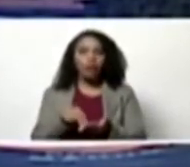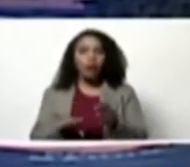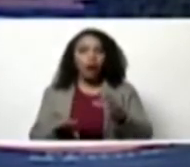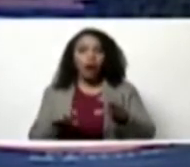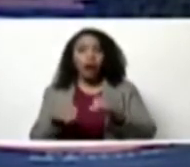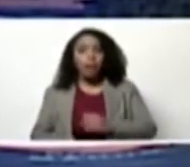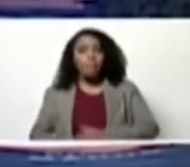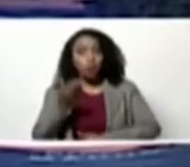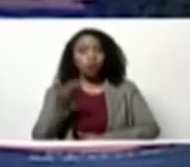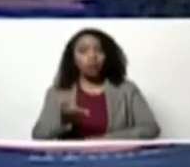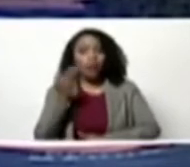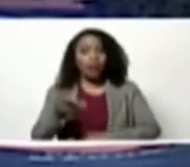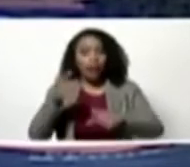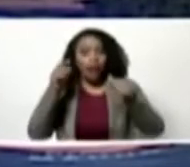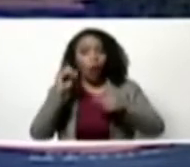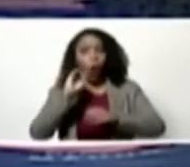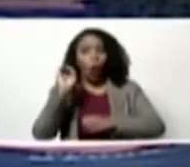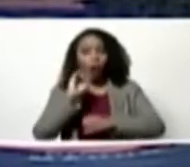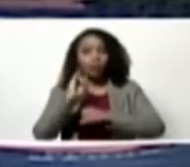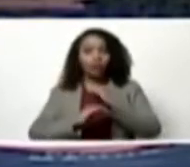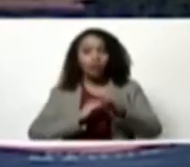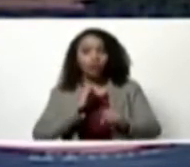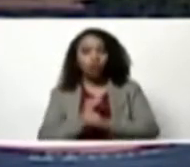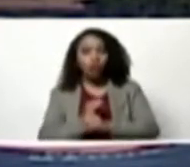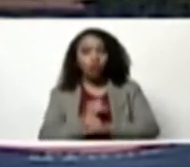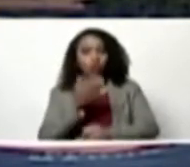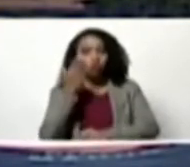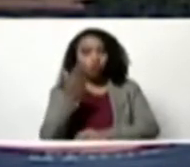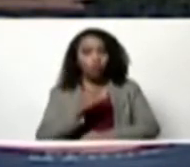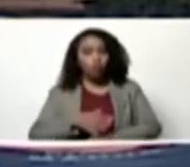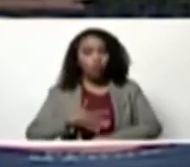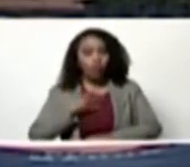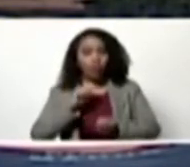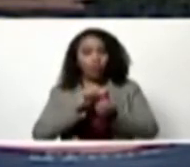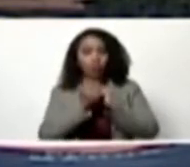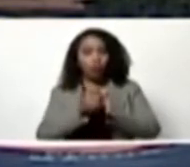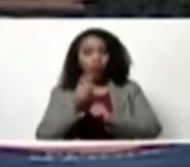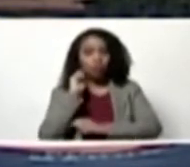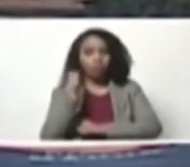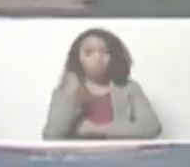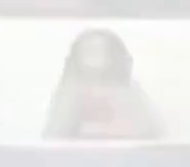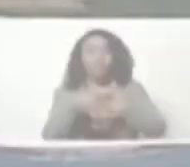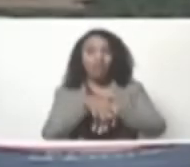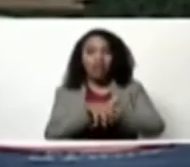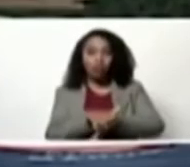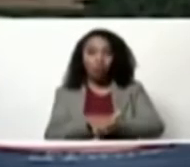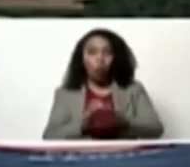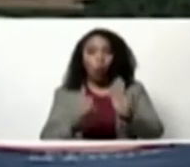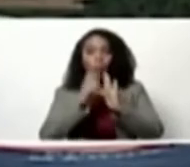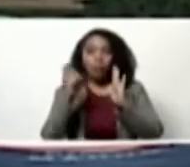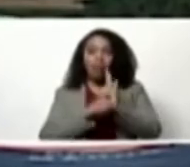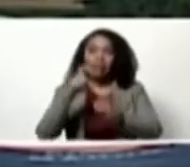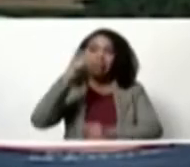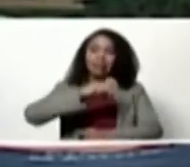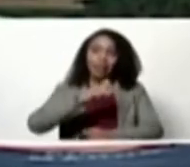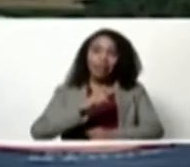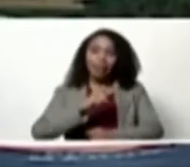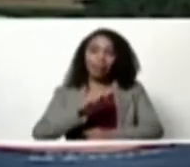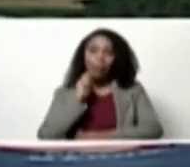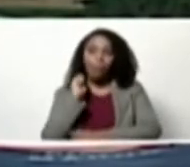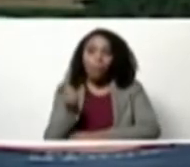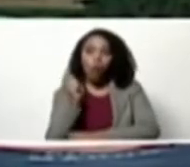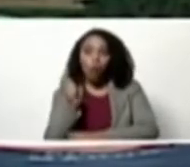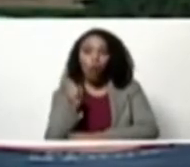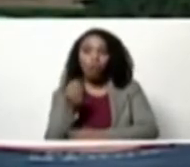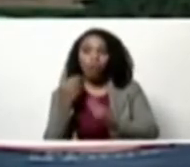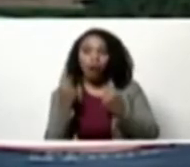fundamentalmente o internacional y usted se podrá convertir en inversionista necesitamos capital